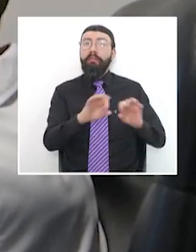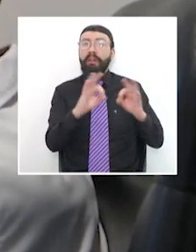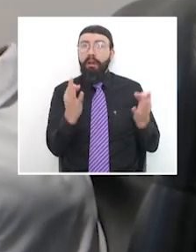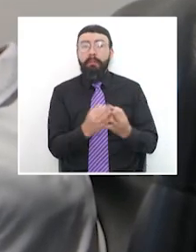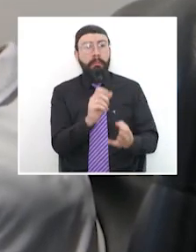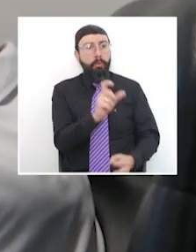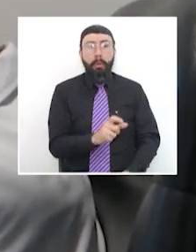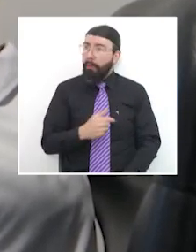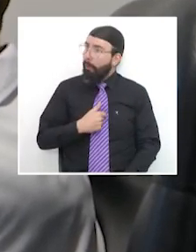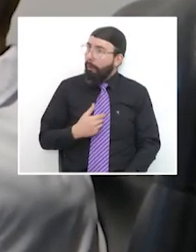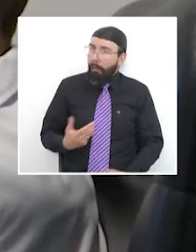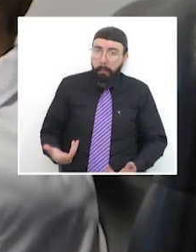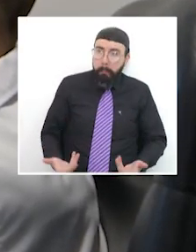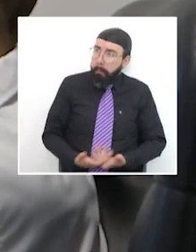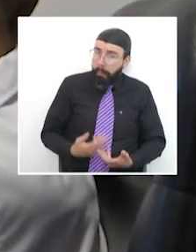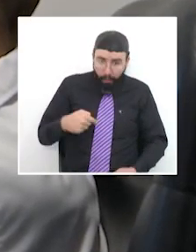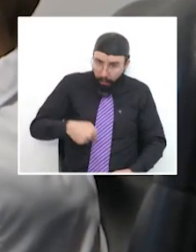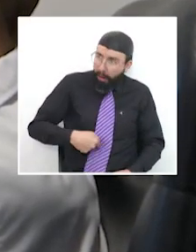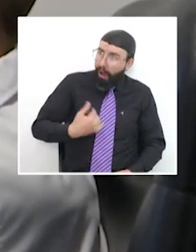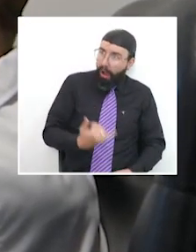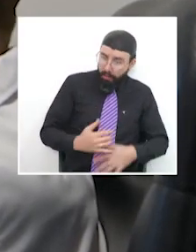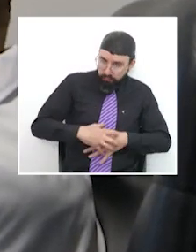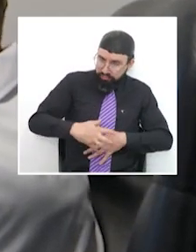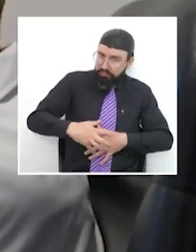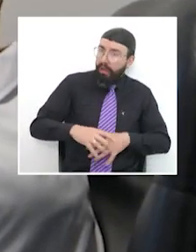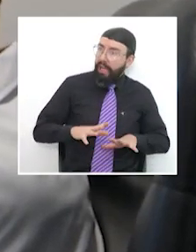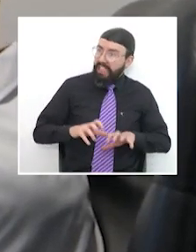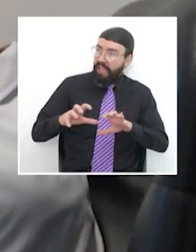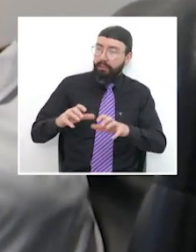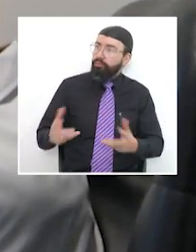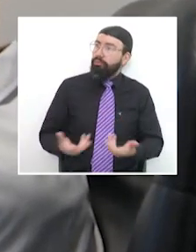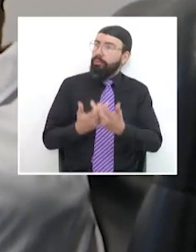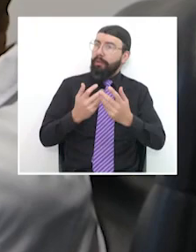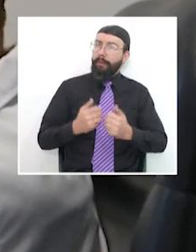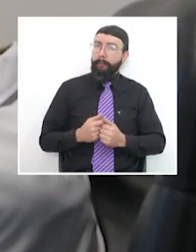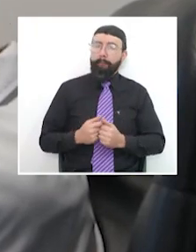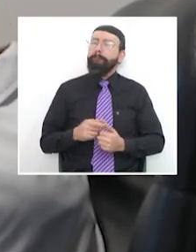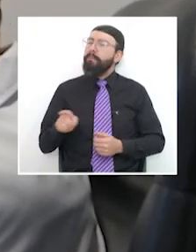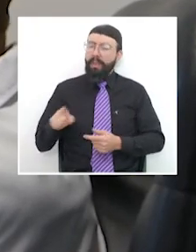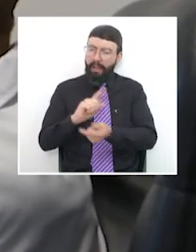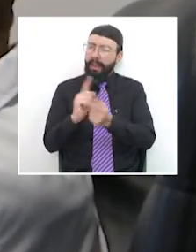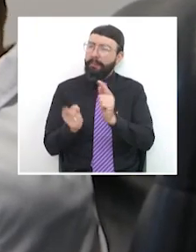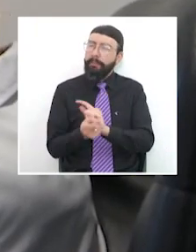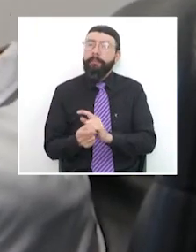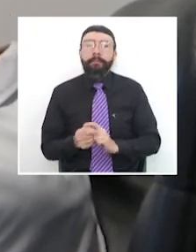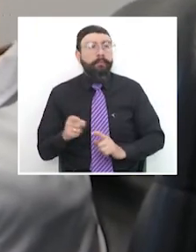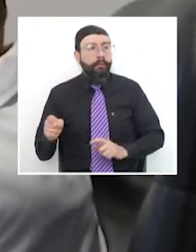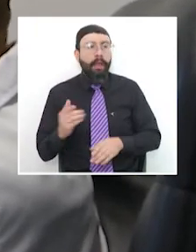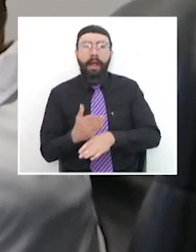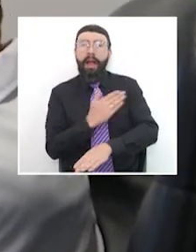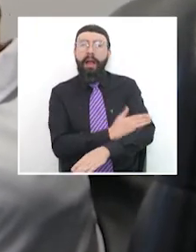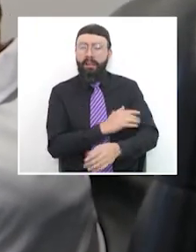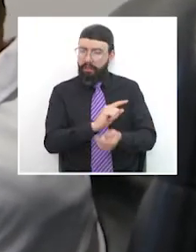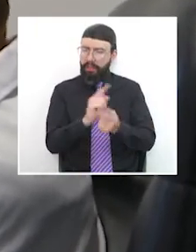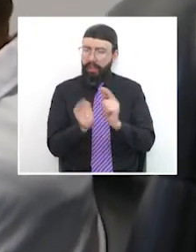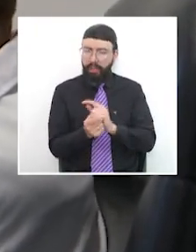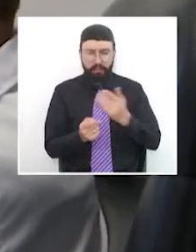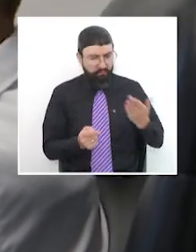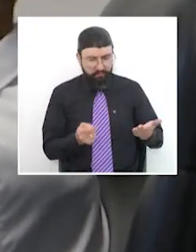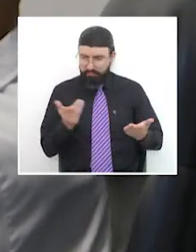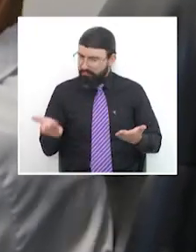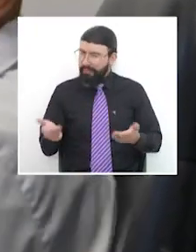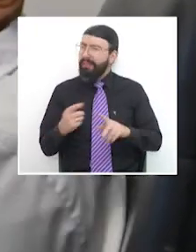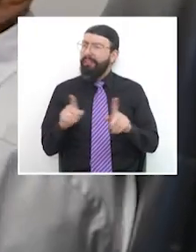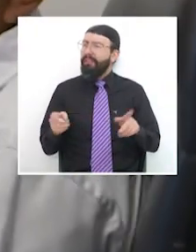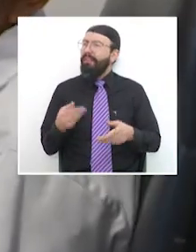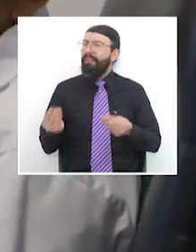que no tenía ni idea que algo estaba creciendo en su organismo. Bueno, usted cambió de equipo. Ahorita Sí. estábamos trabajando con este y ahora Exacto. mostremos un poco la diferencia Sí, de